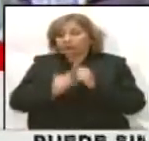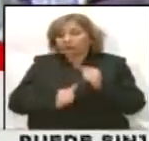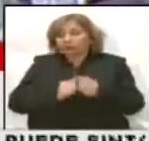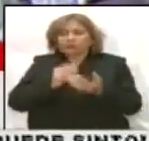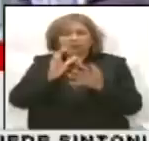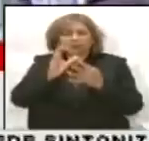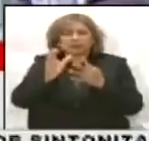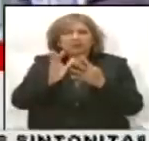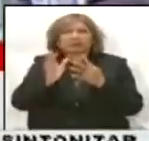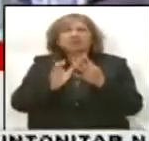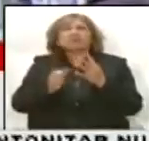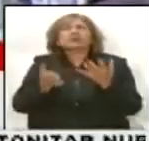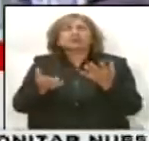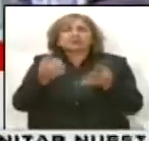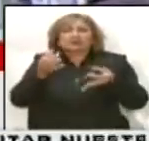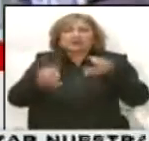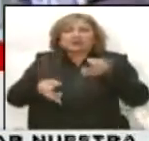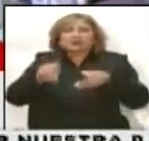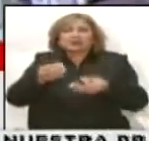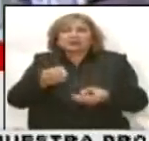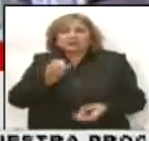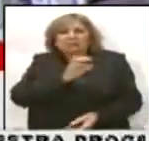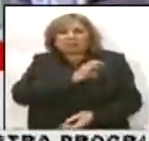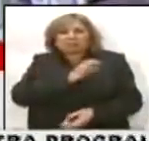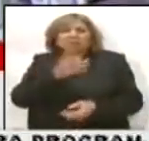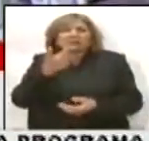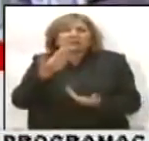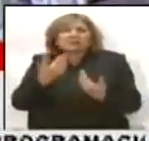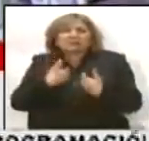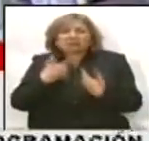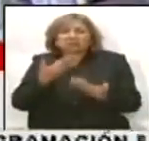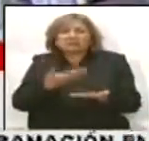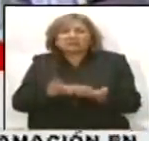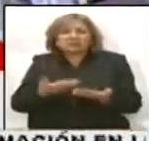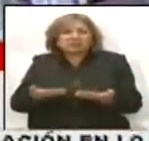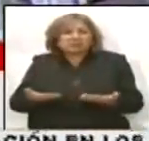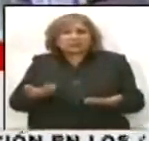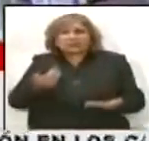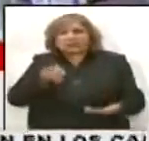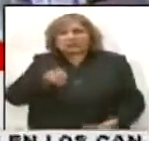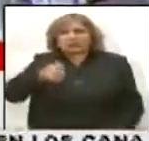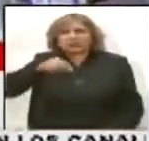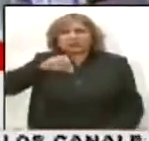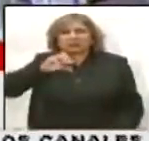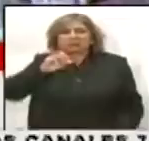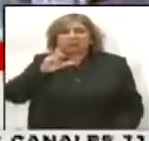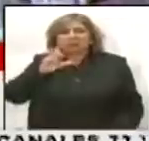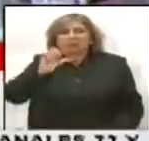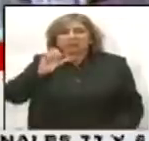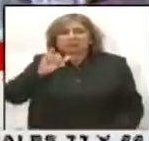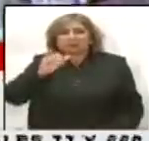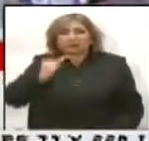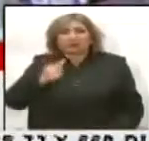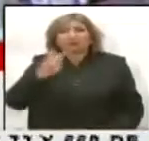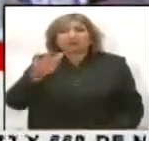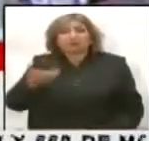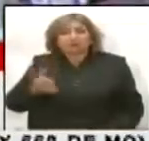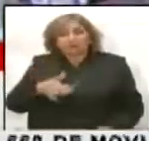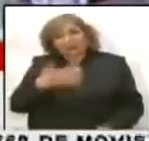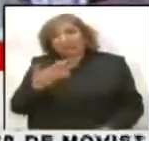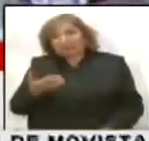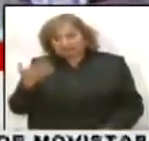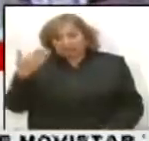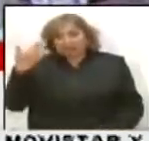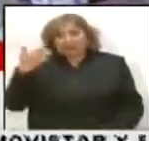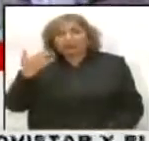criterios que dio el Tribunal Constitucional sobre la materia de apología del delito? Porque la apología del delito ya existía, lo que hemos hecho es precisar eso para el